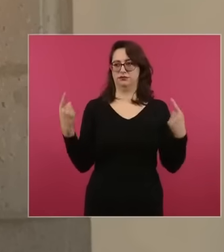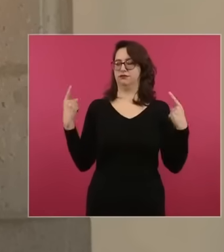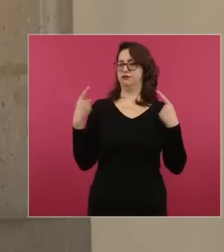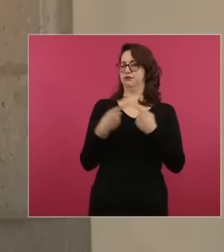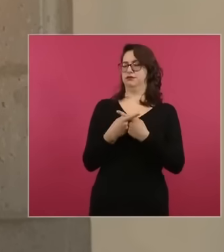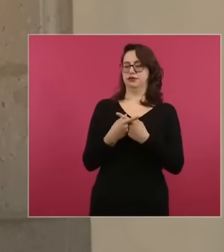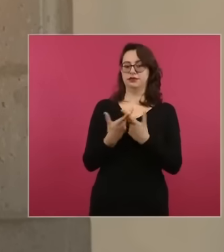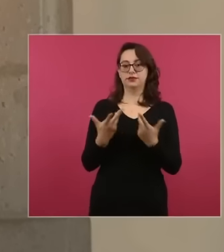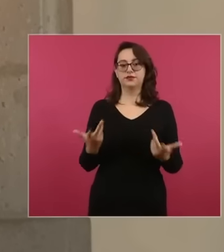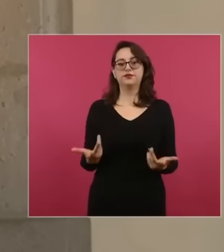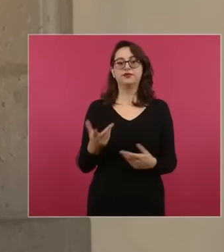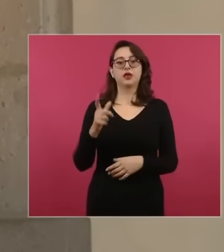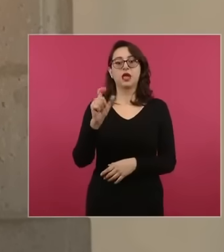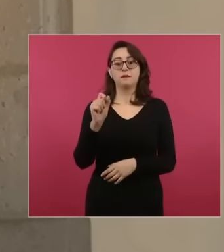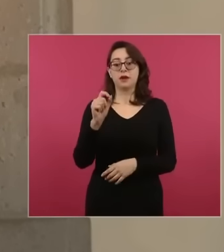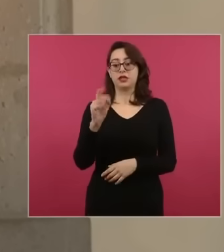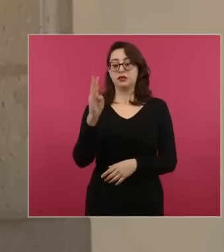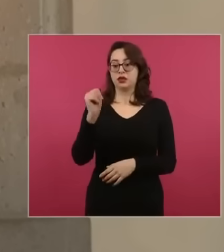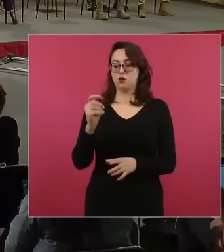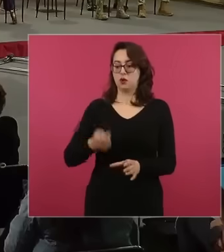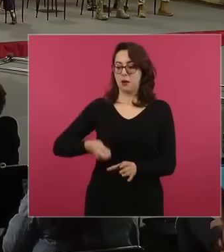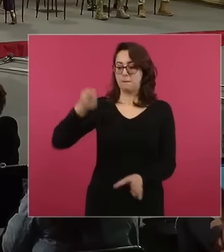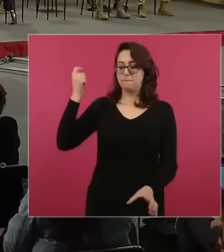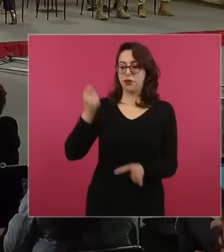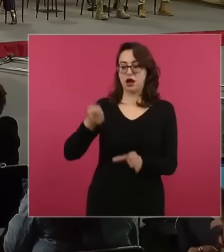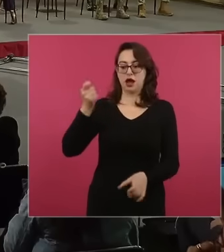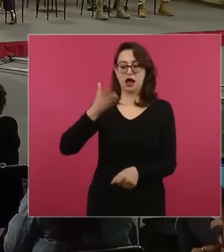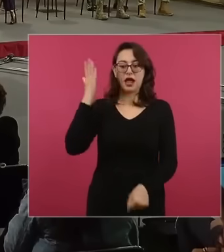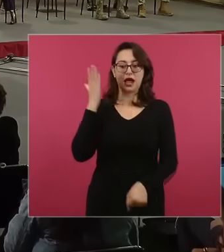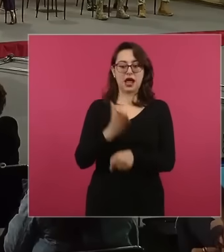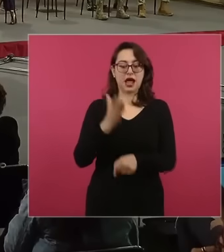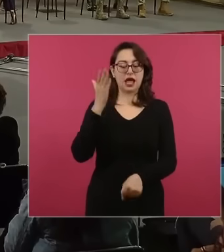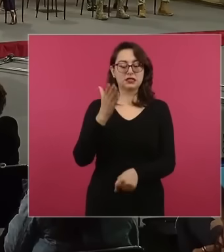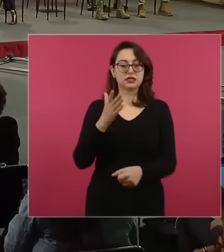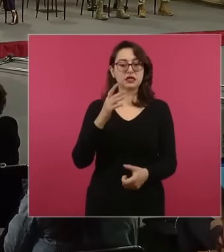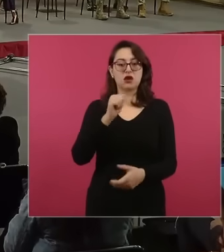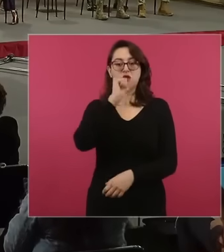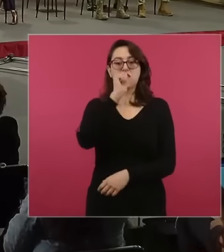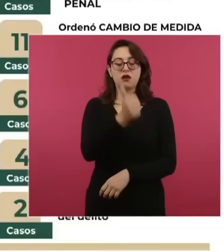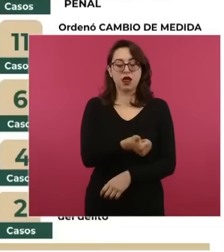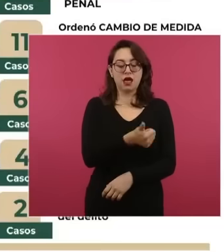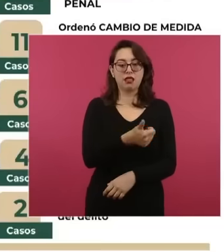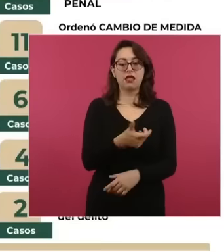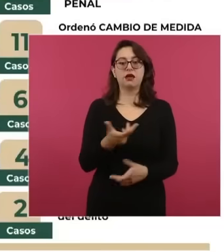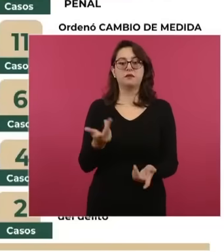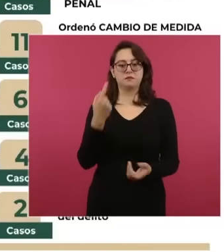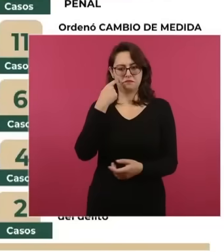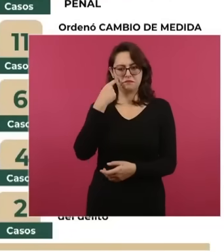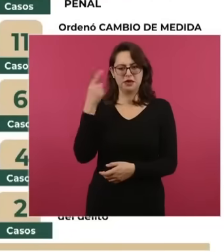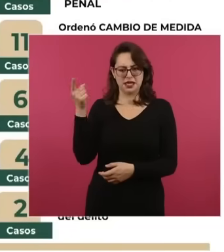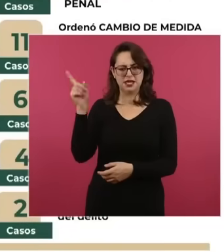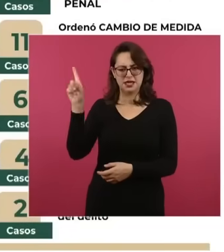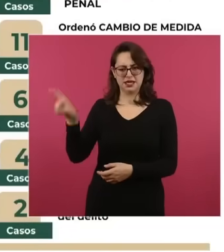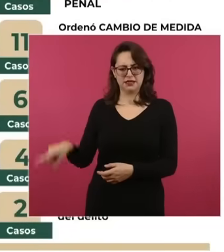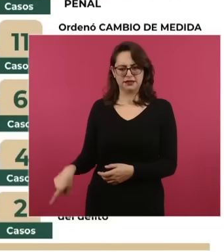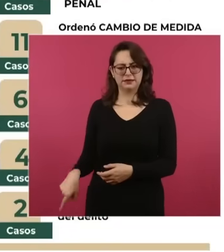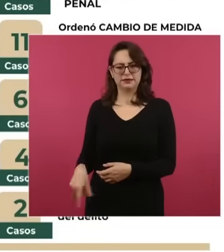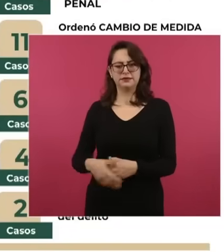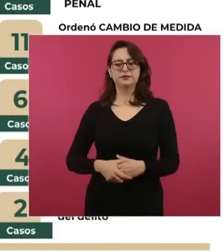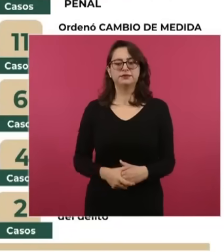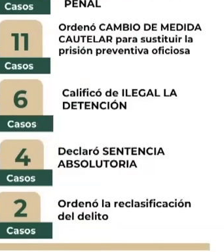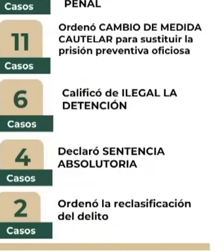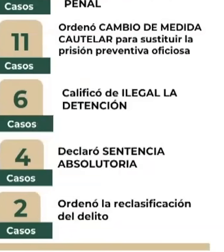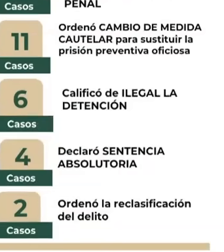determinó no vincular a proceso penal en once ordenó cambio de medida cautelar para sustituir la prisión preventivo